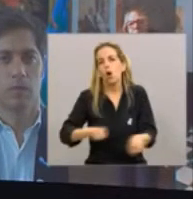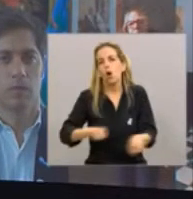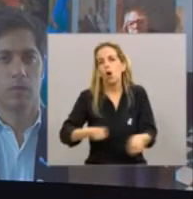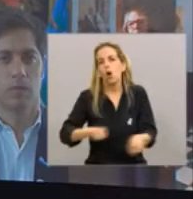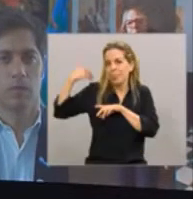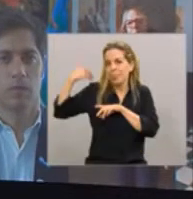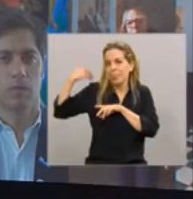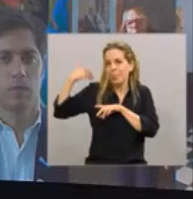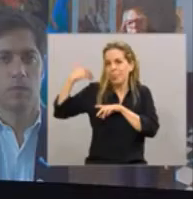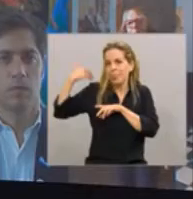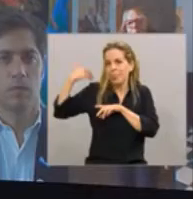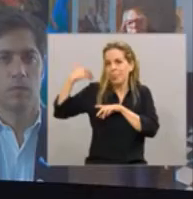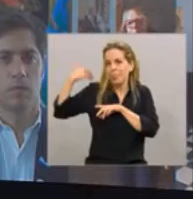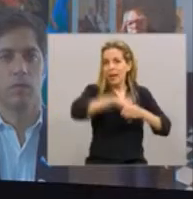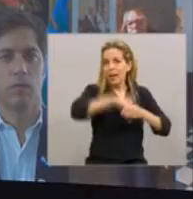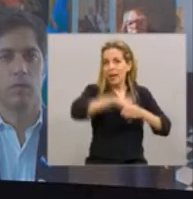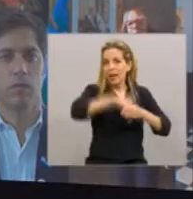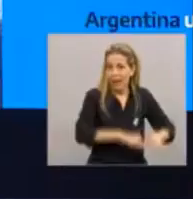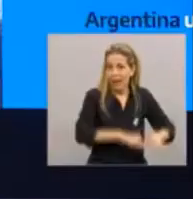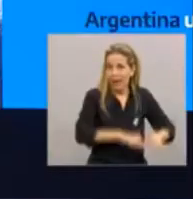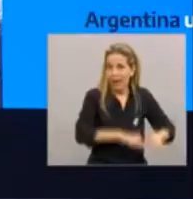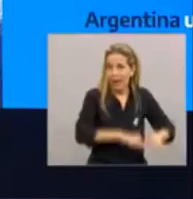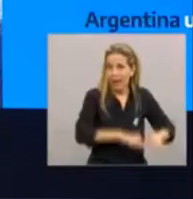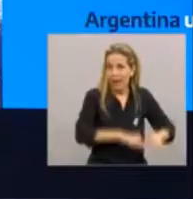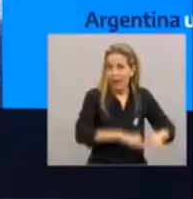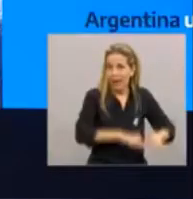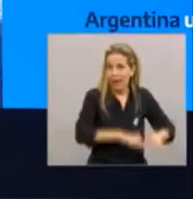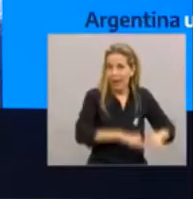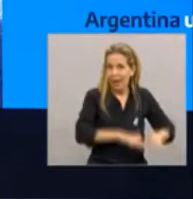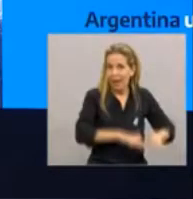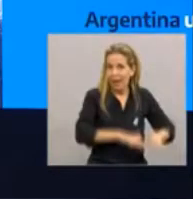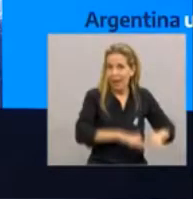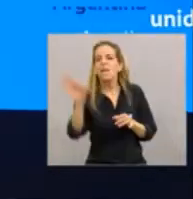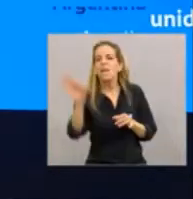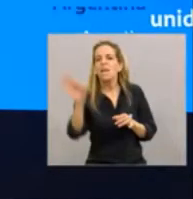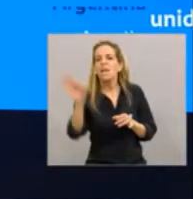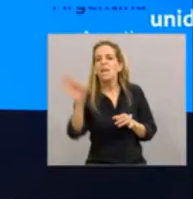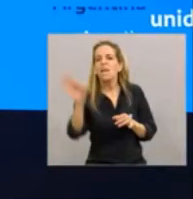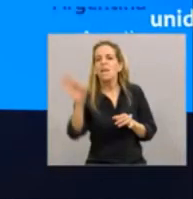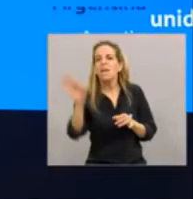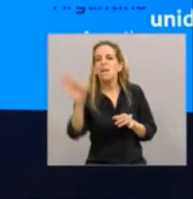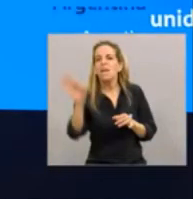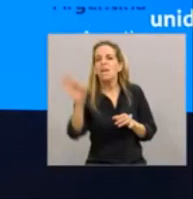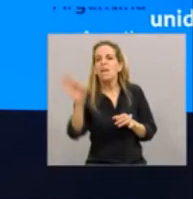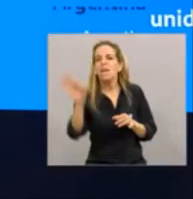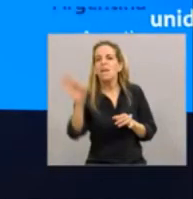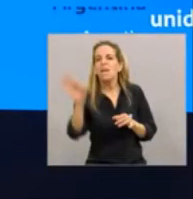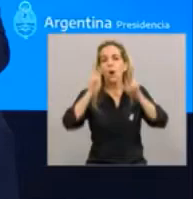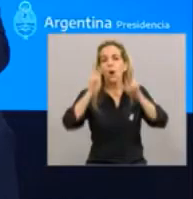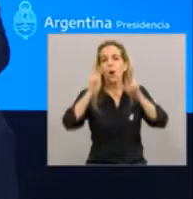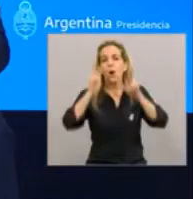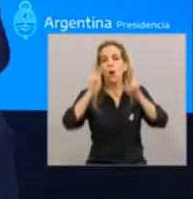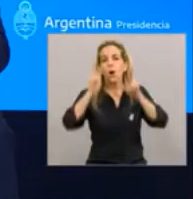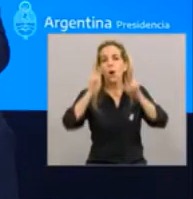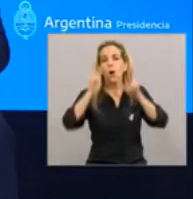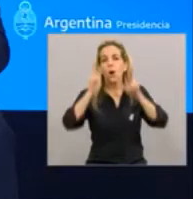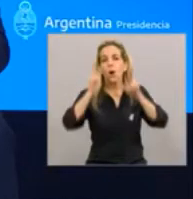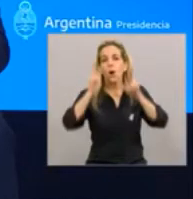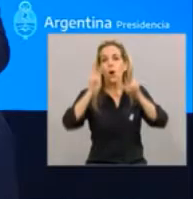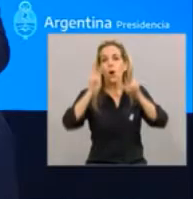quédense en sus casas y aléjense y fue lo que hicimos con nuestro pueblo pedirle que por favor se